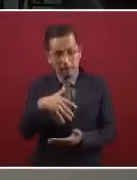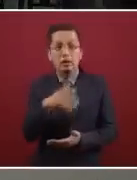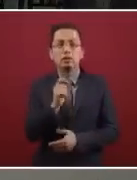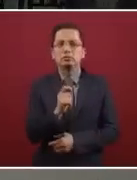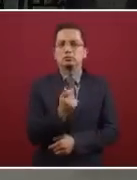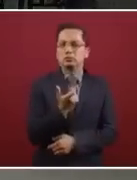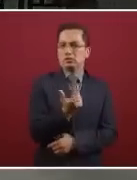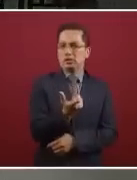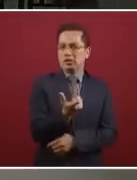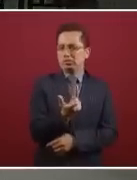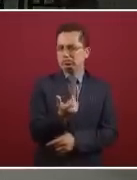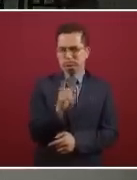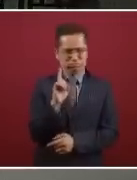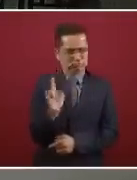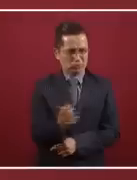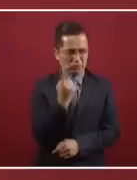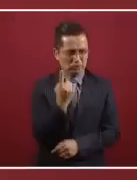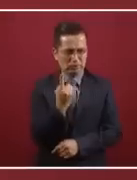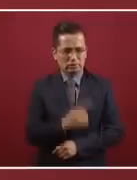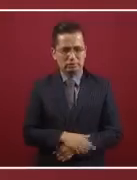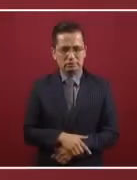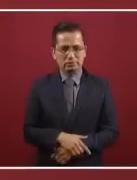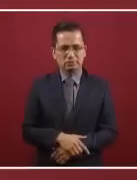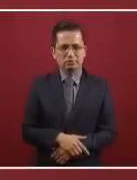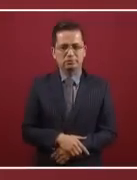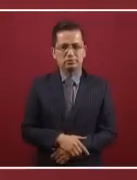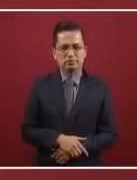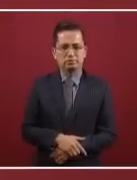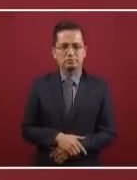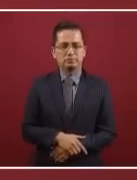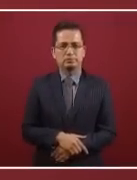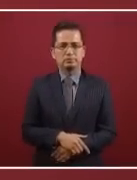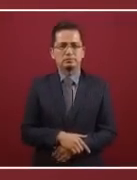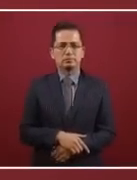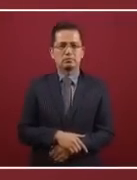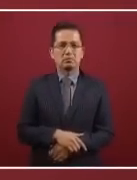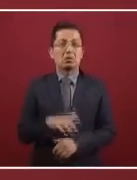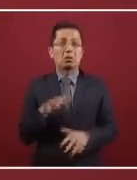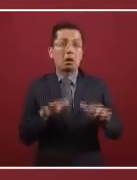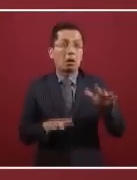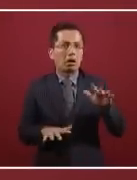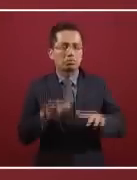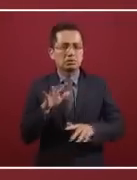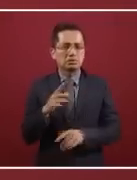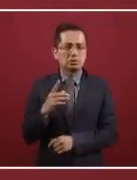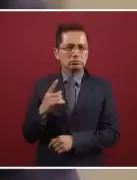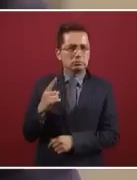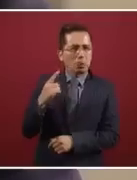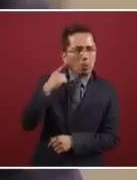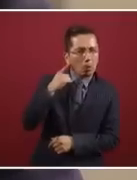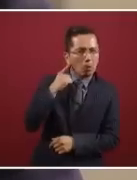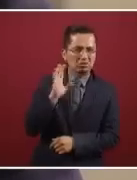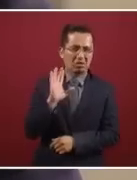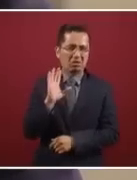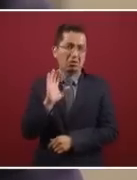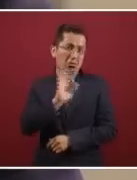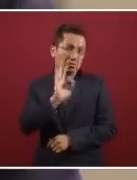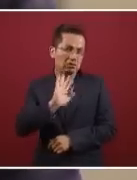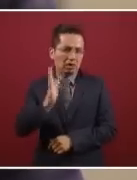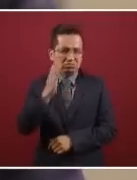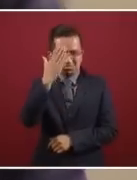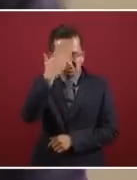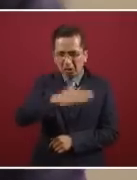dólares. Y muchas veces pues se escucha o se sabía,